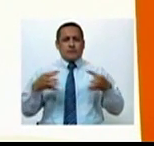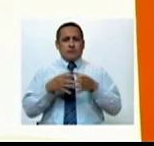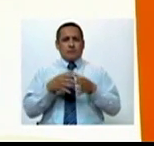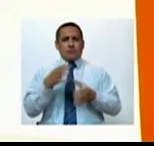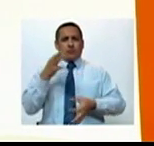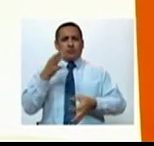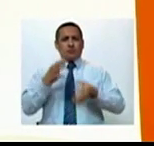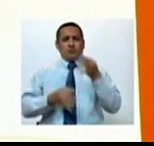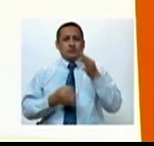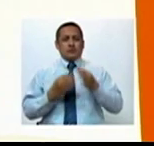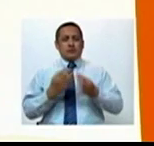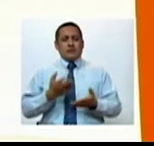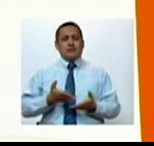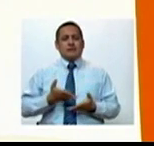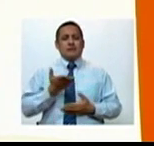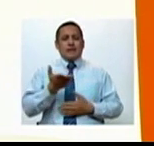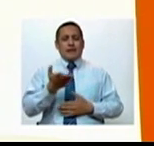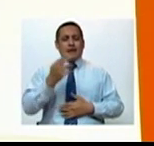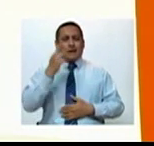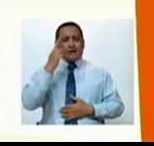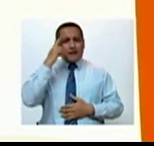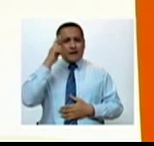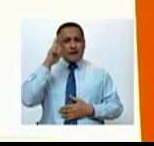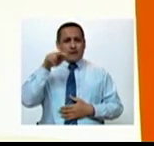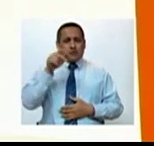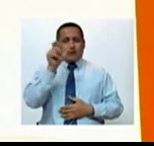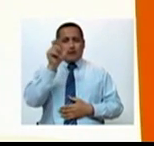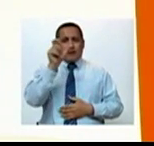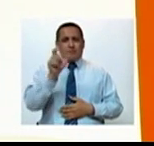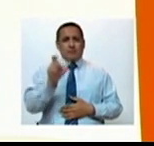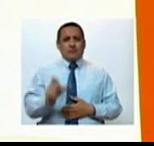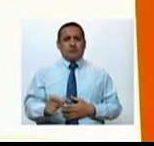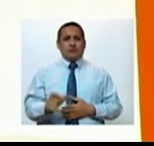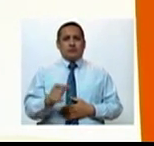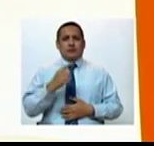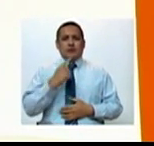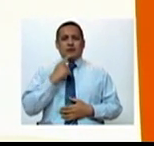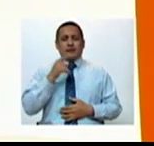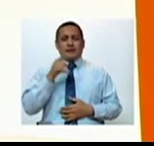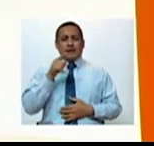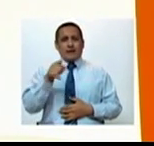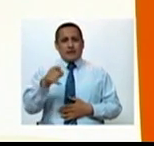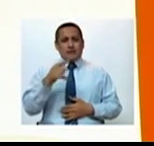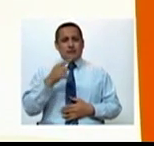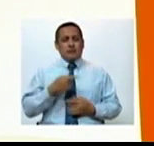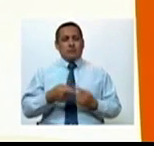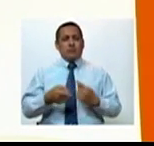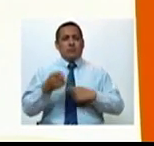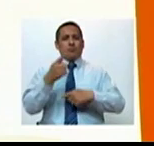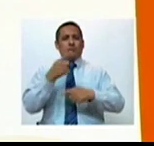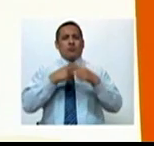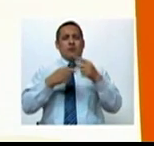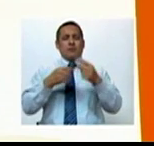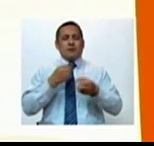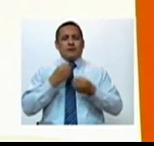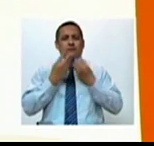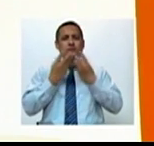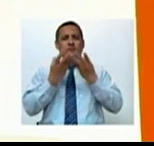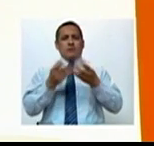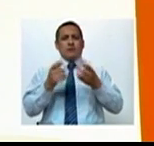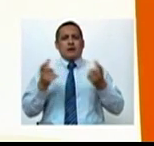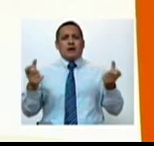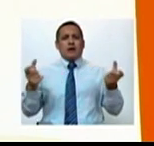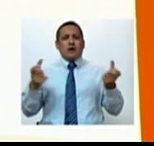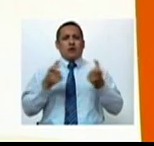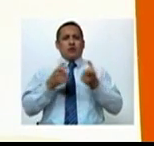entonces le ha dado la razón a la persona y ha dispuesto que se vuelva a pronunciar